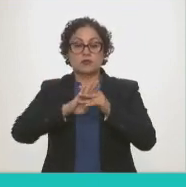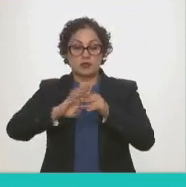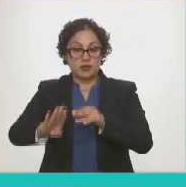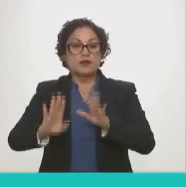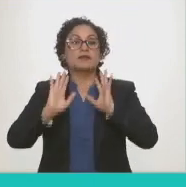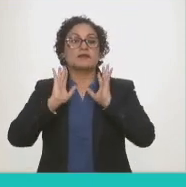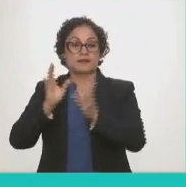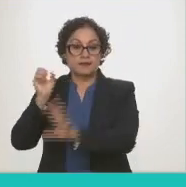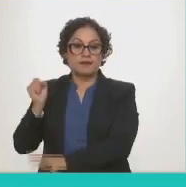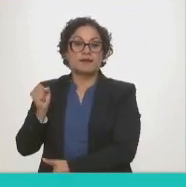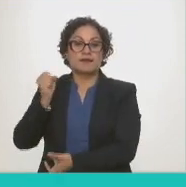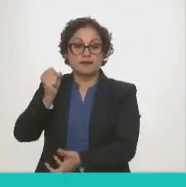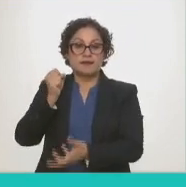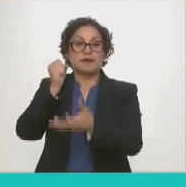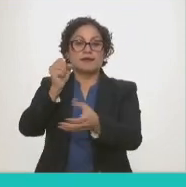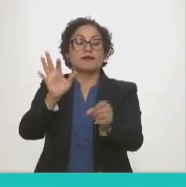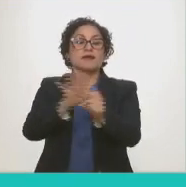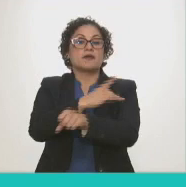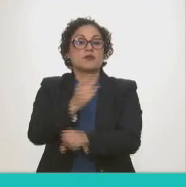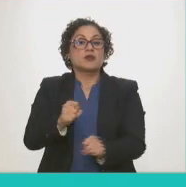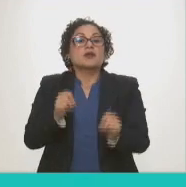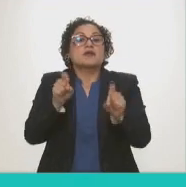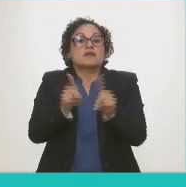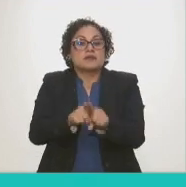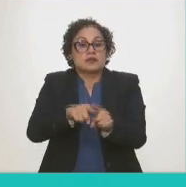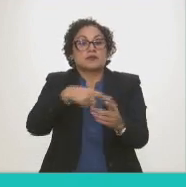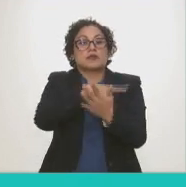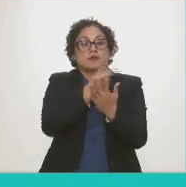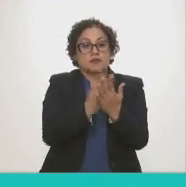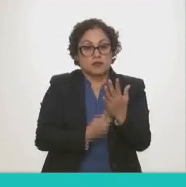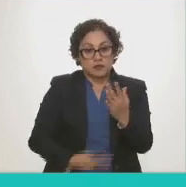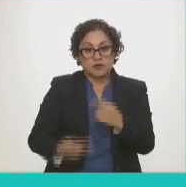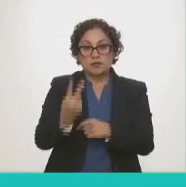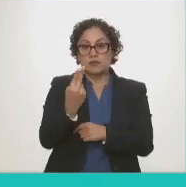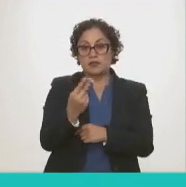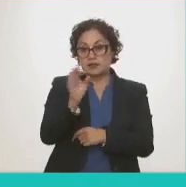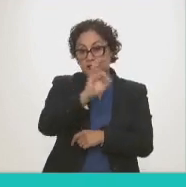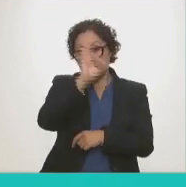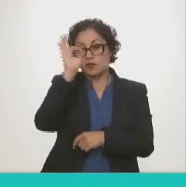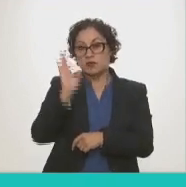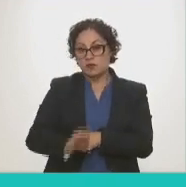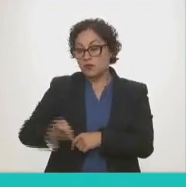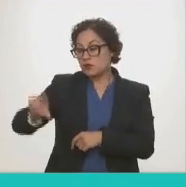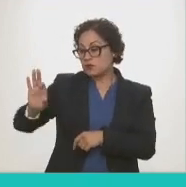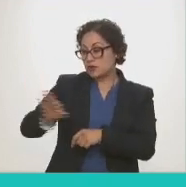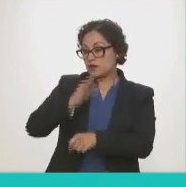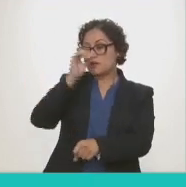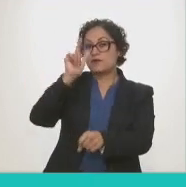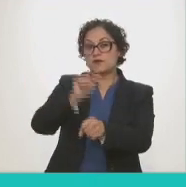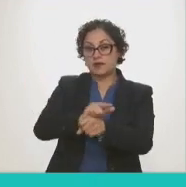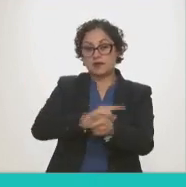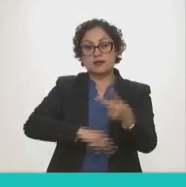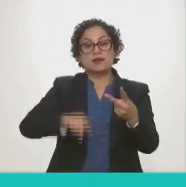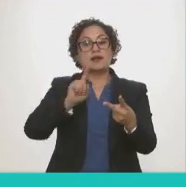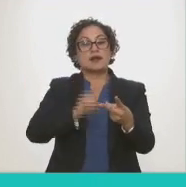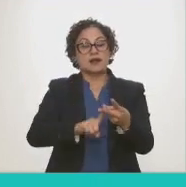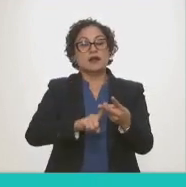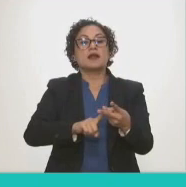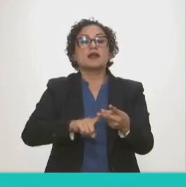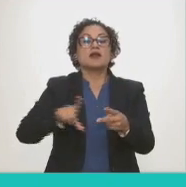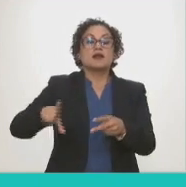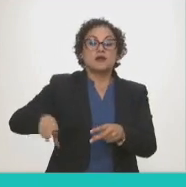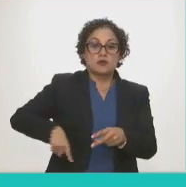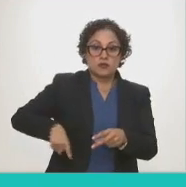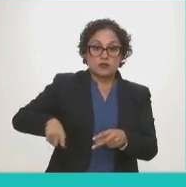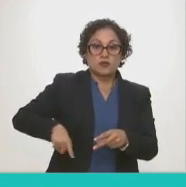contempla el financiamiento de los proyectos que sea del 25% por parte del Gobierno Federal 25% por